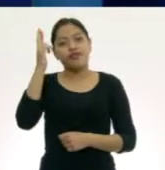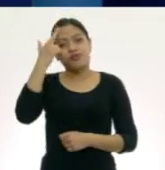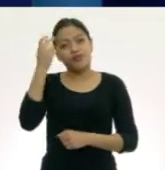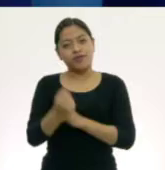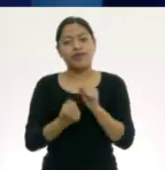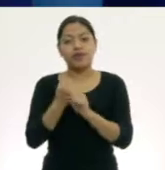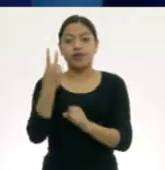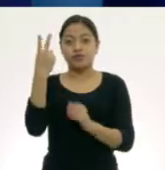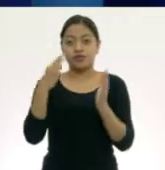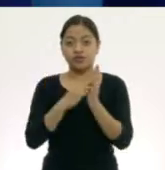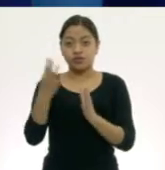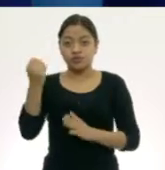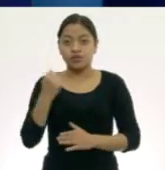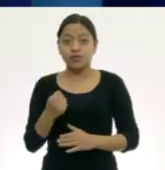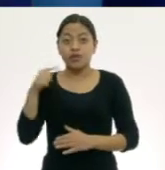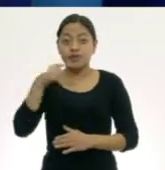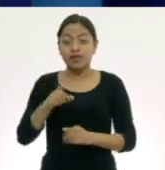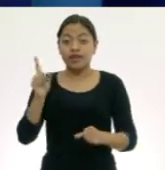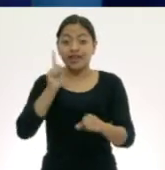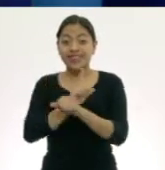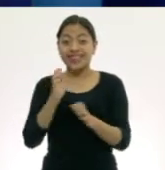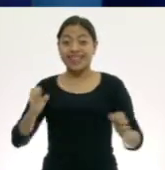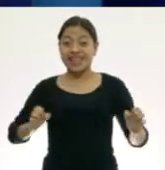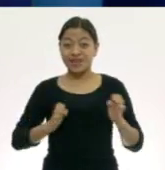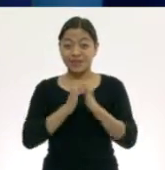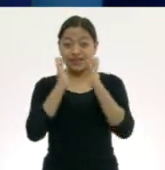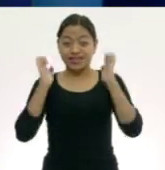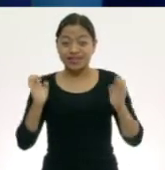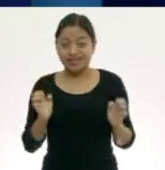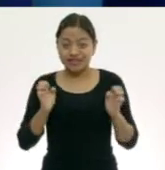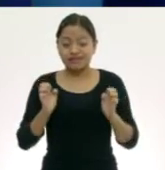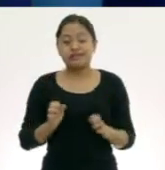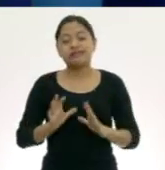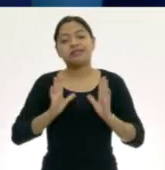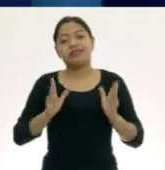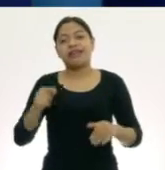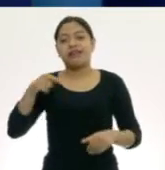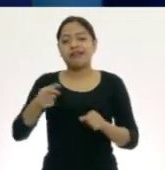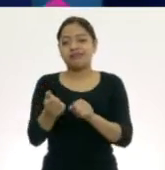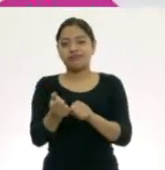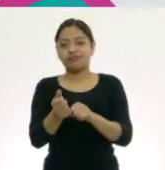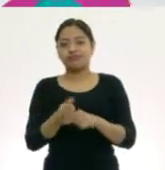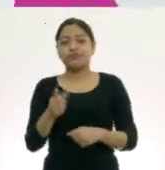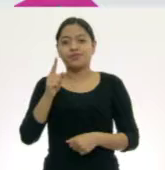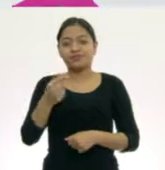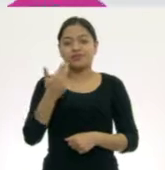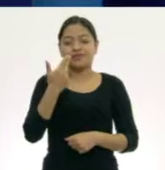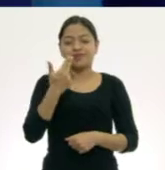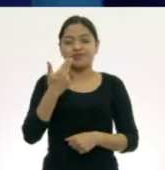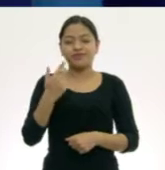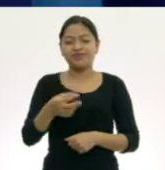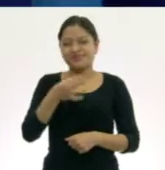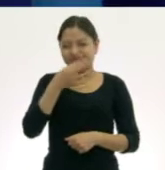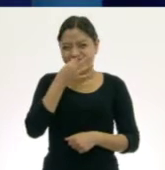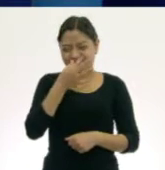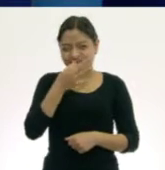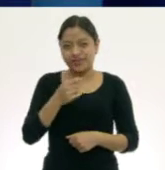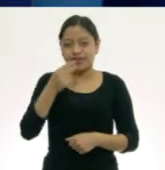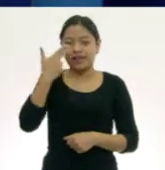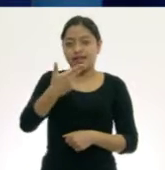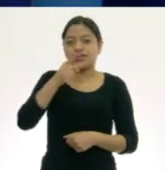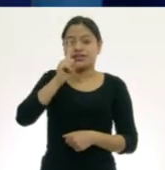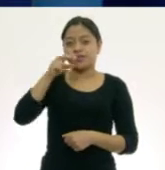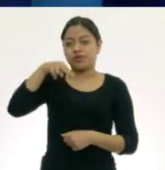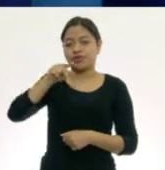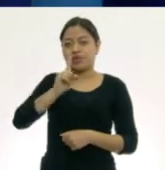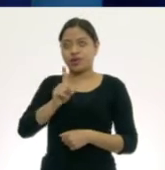perfectamente bien del día que declararon emergencia sanitaria por la pandemia de H1N1. Y después me acuerdo,